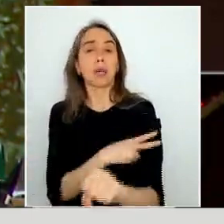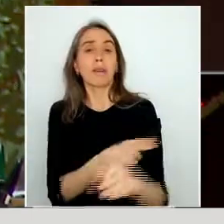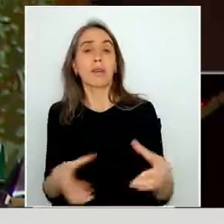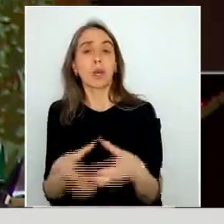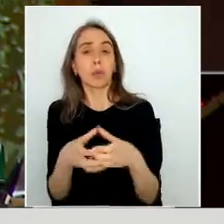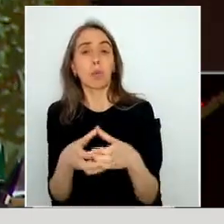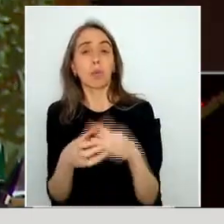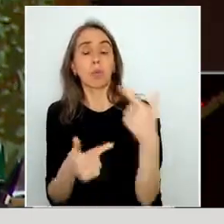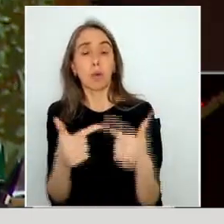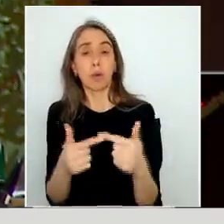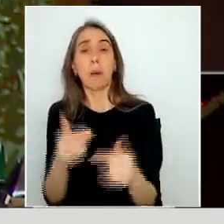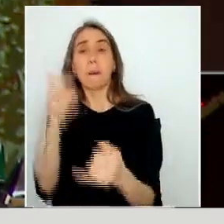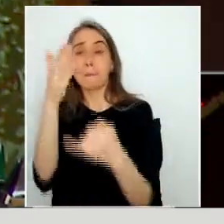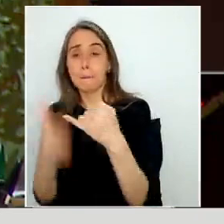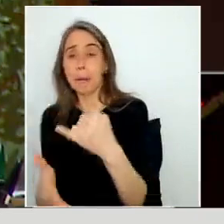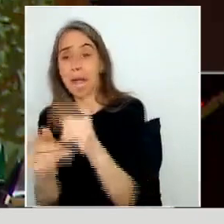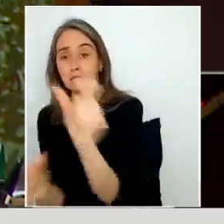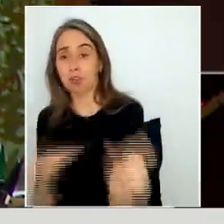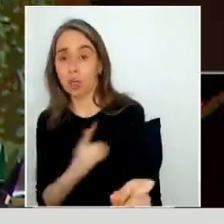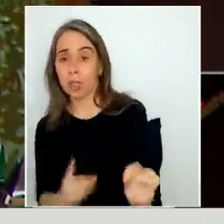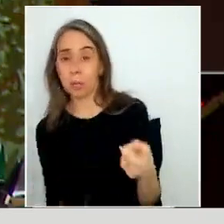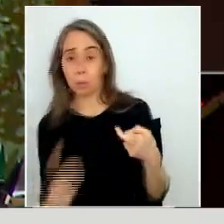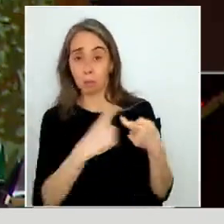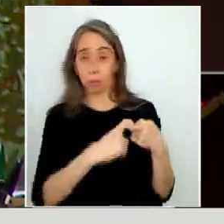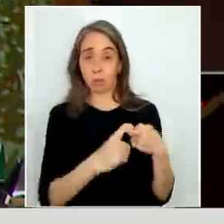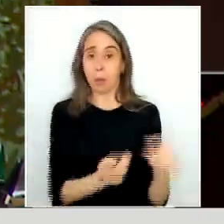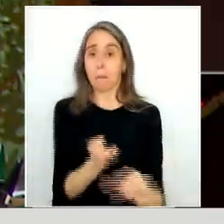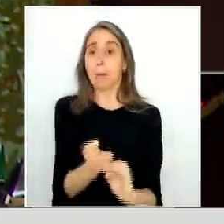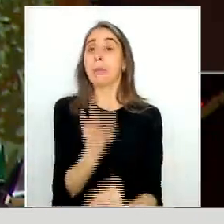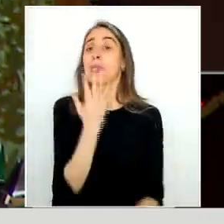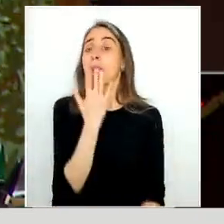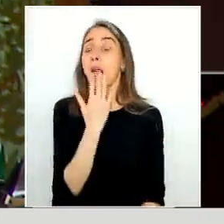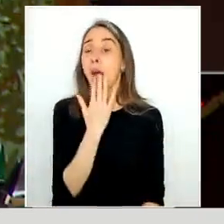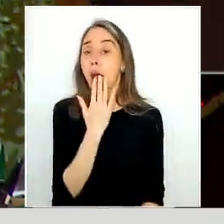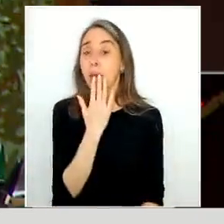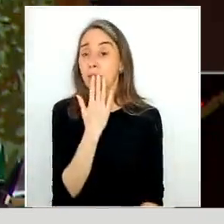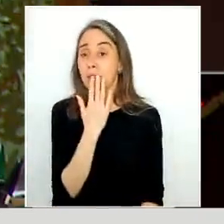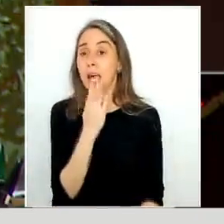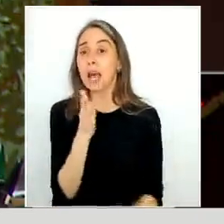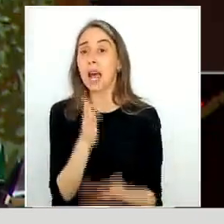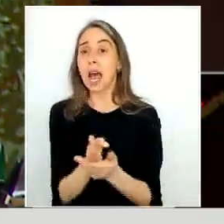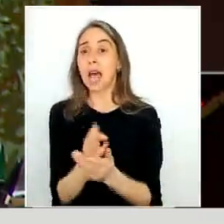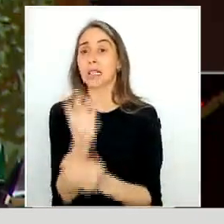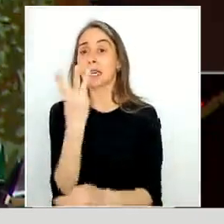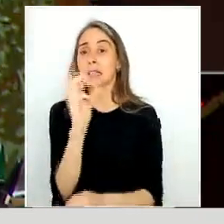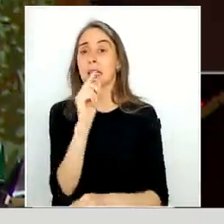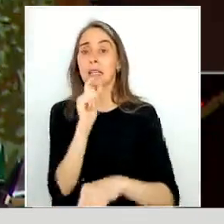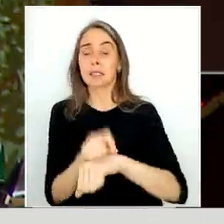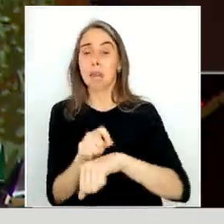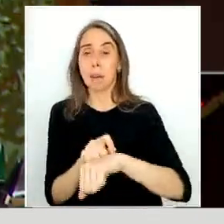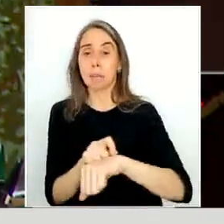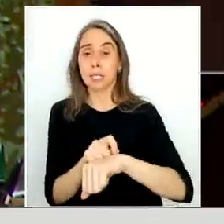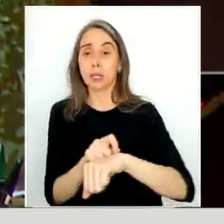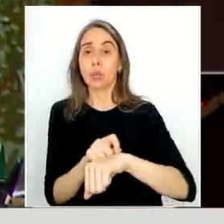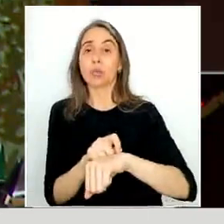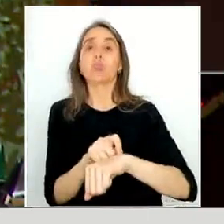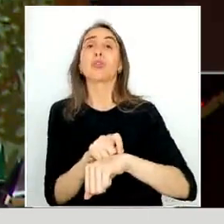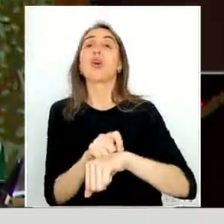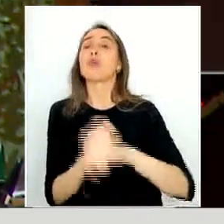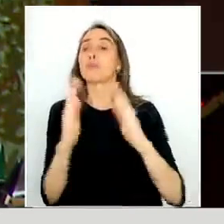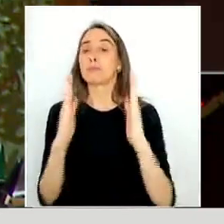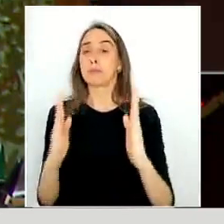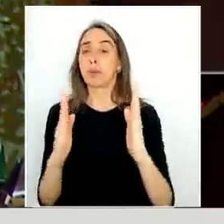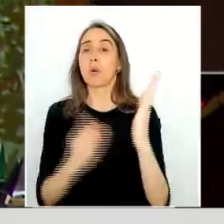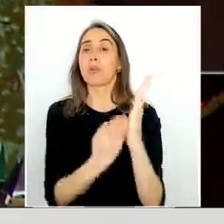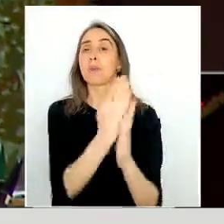inscripción para hacer uso de la palabra será de hasta 30 minutos de iniciada la discusión y